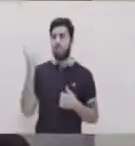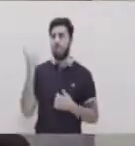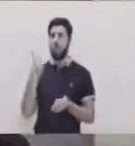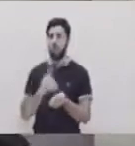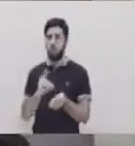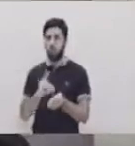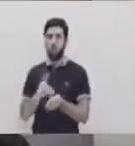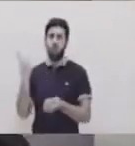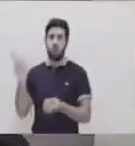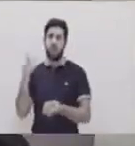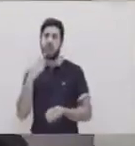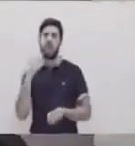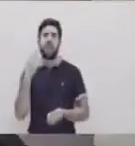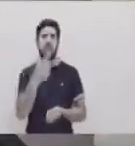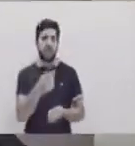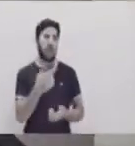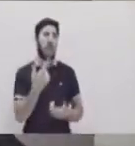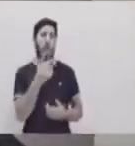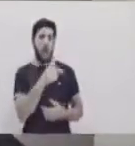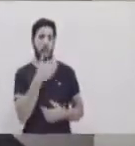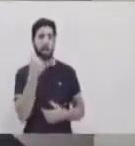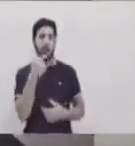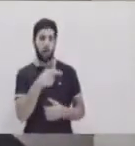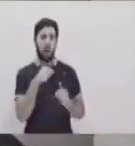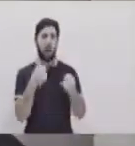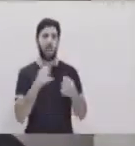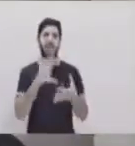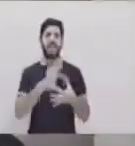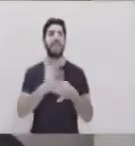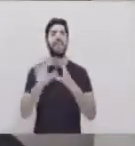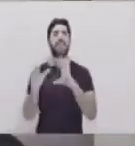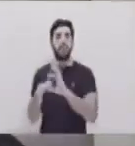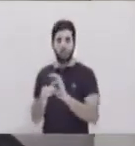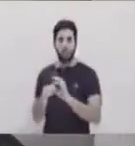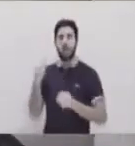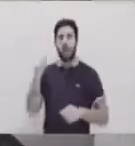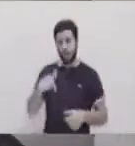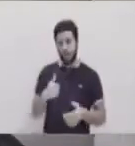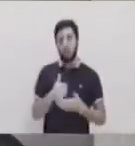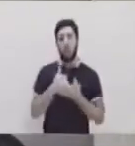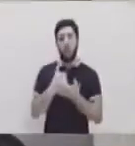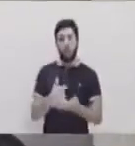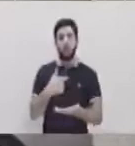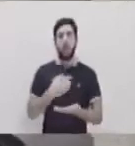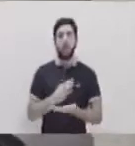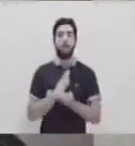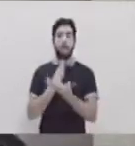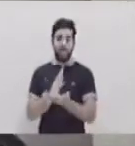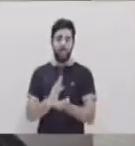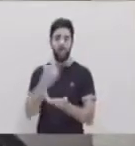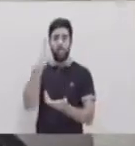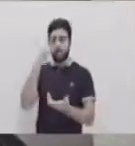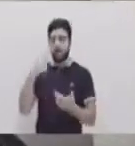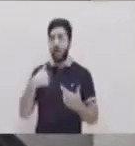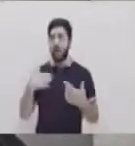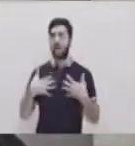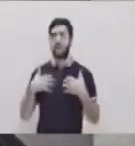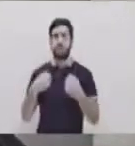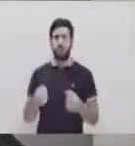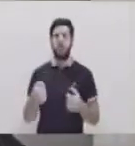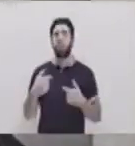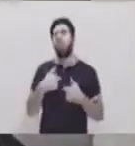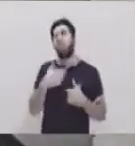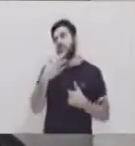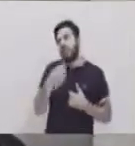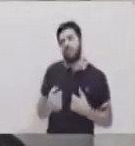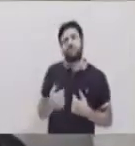años el doctor les dijo a mis papás que sería bueno que yo hiciera algún deporte porque eso iba a beneficiar bastante mi salud. La verdad